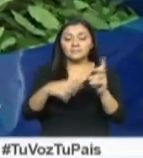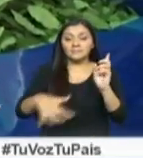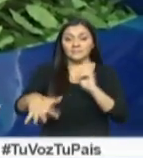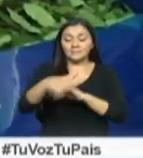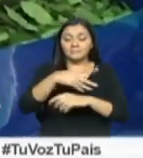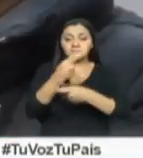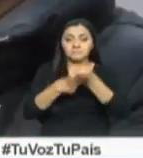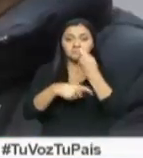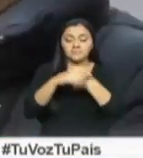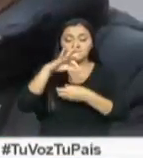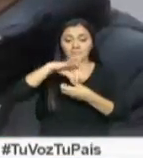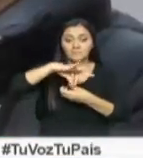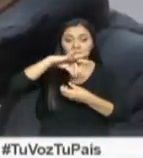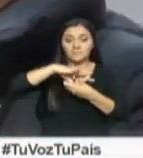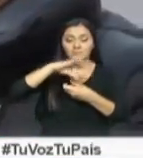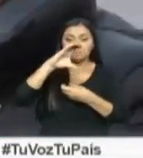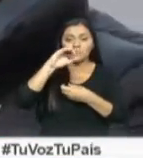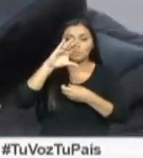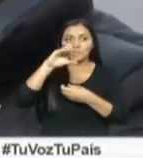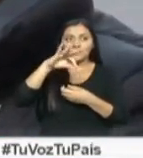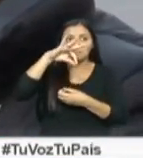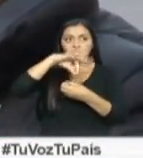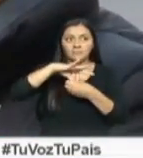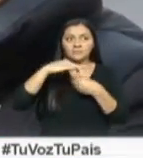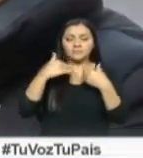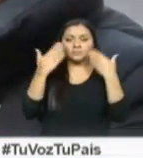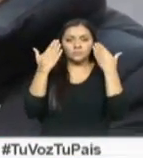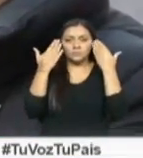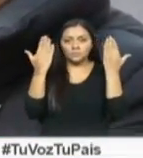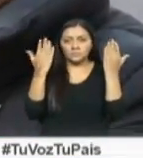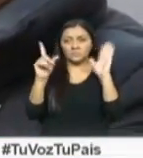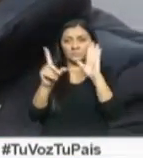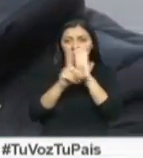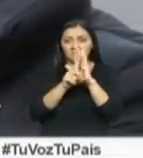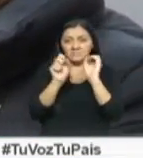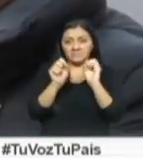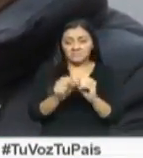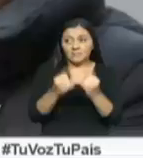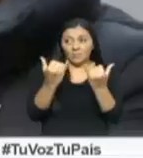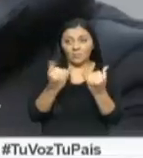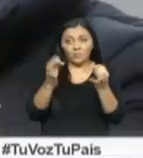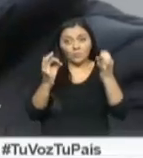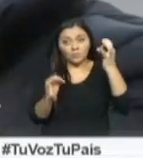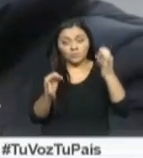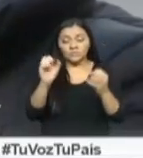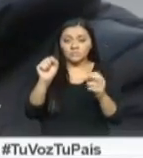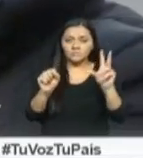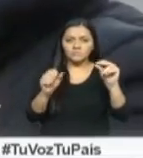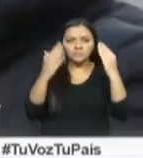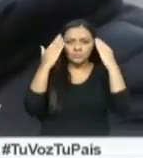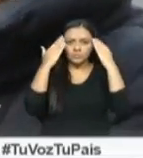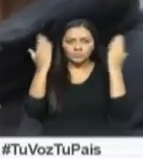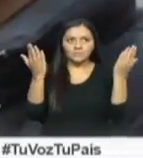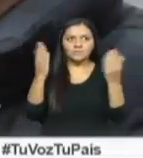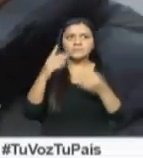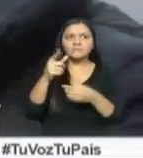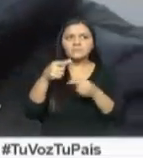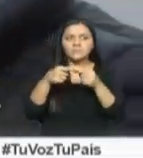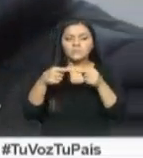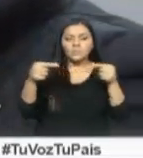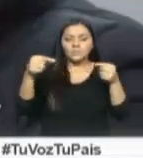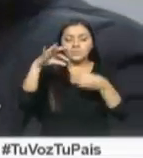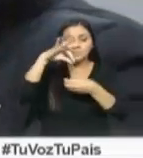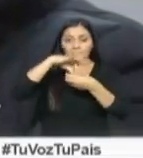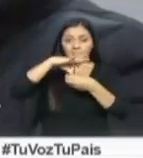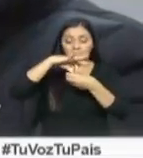de coca. Que no sé qué tan justa sea la ley que se ha lanzado ahora y se ha aprobado, porque la hoja de los yungas es